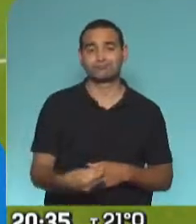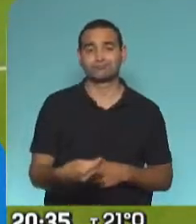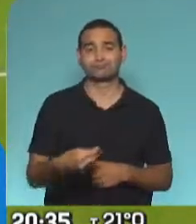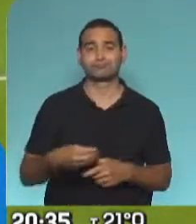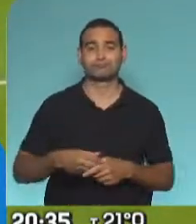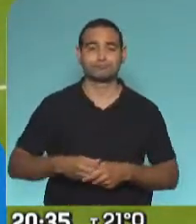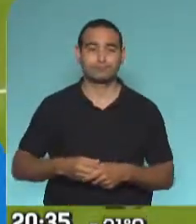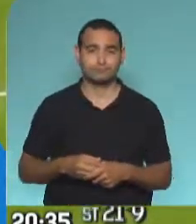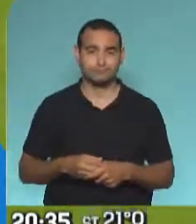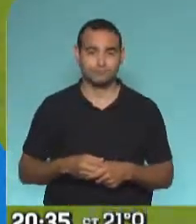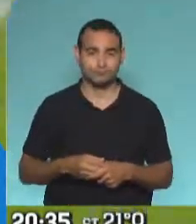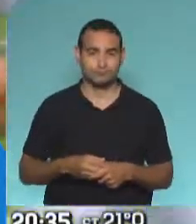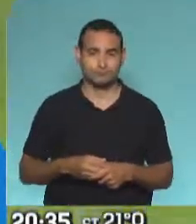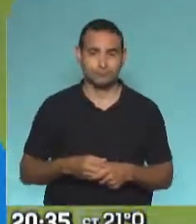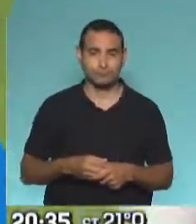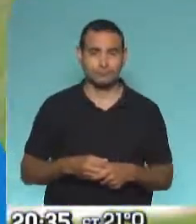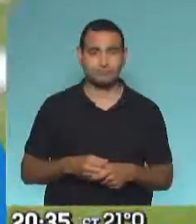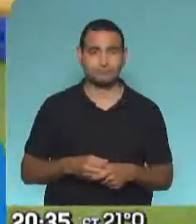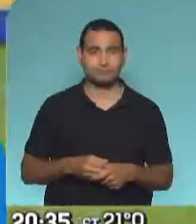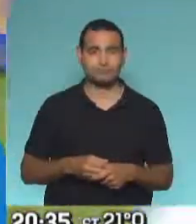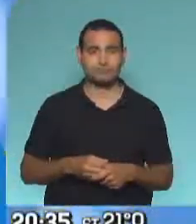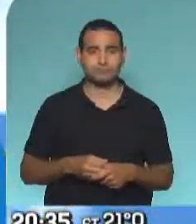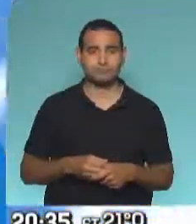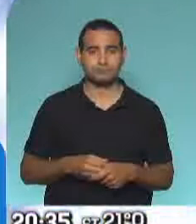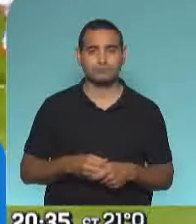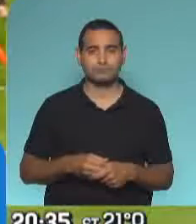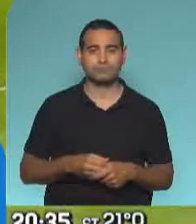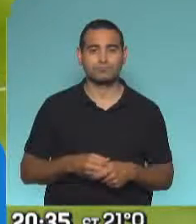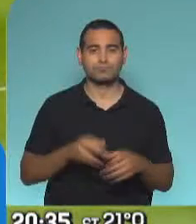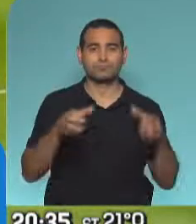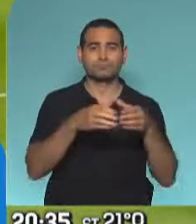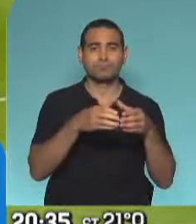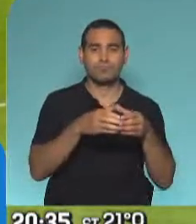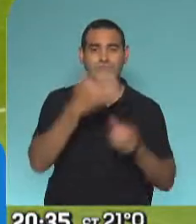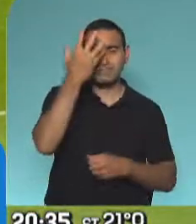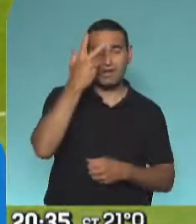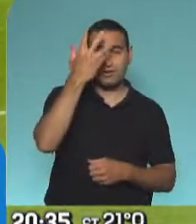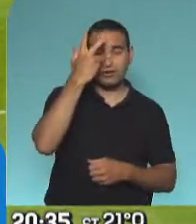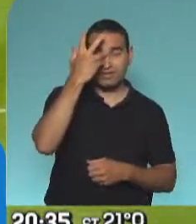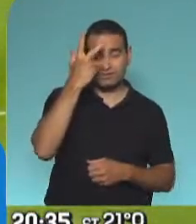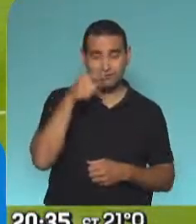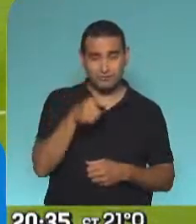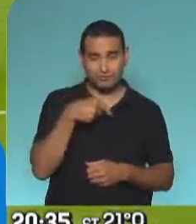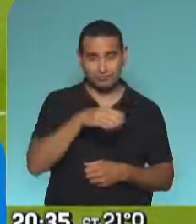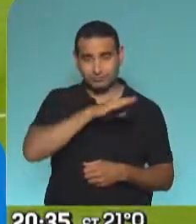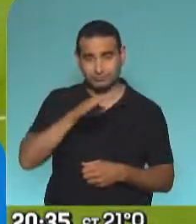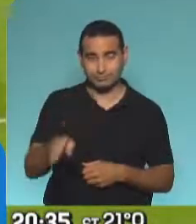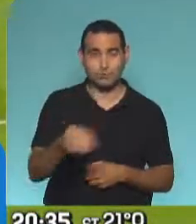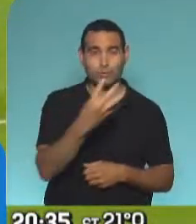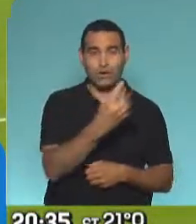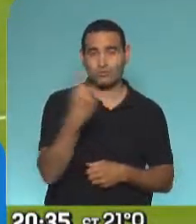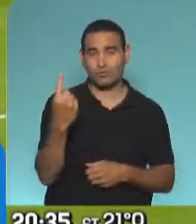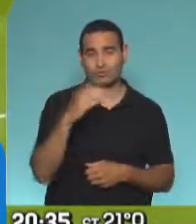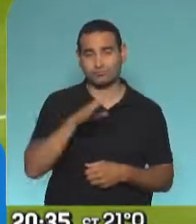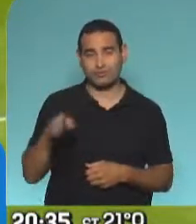un arrollador equipo de Mariano Soso, San Lorenzo de Almagro, que terminó goleando 4-1 a